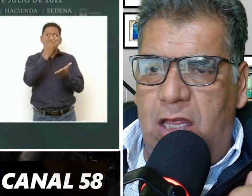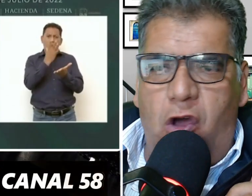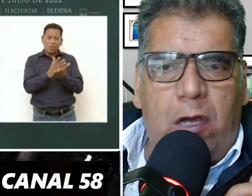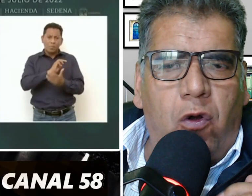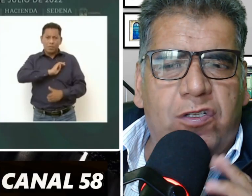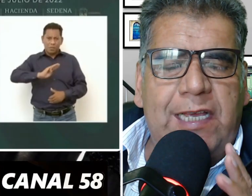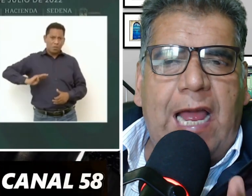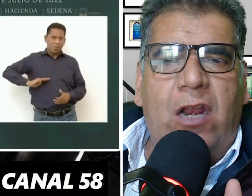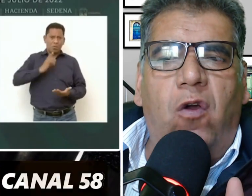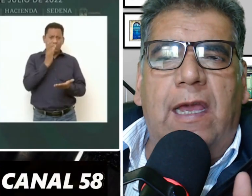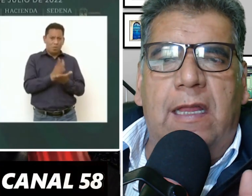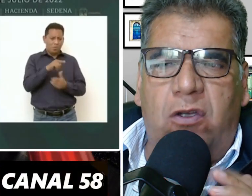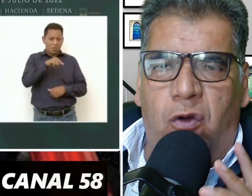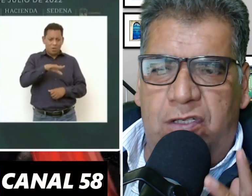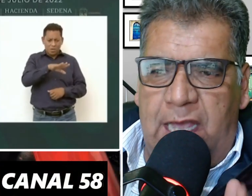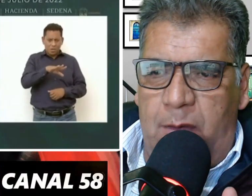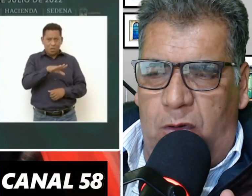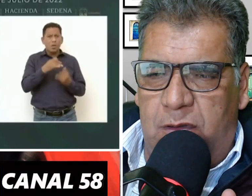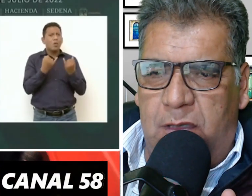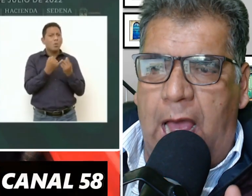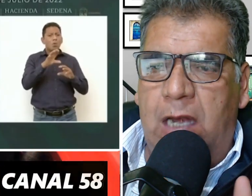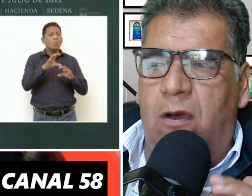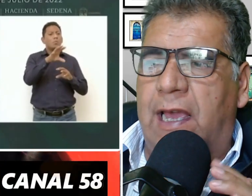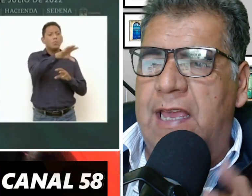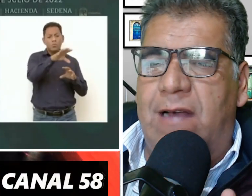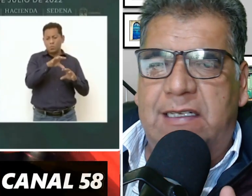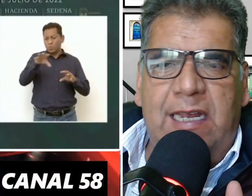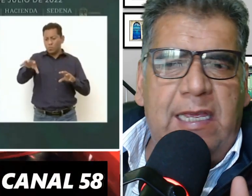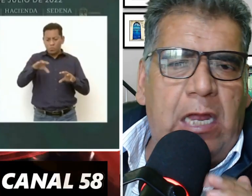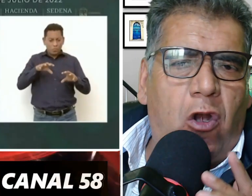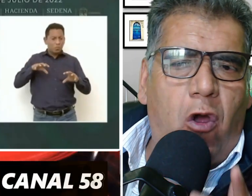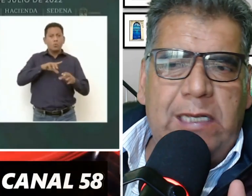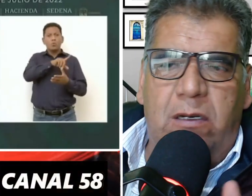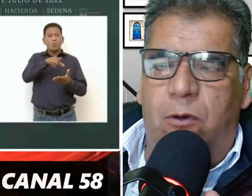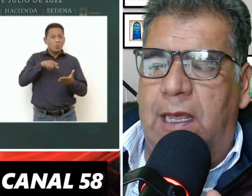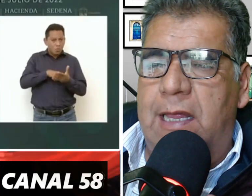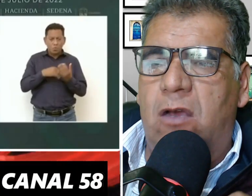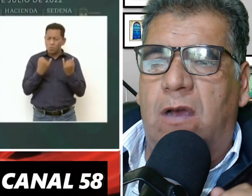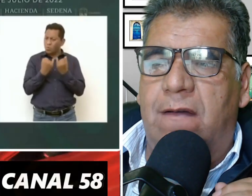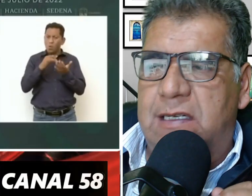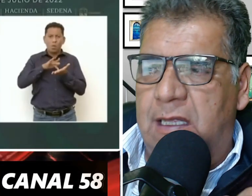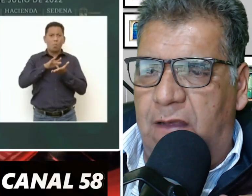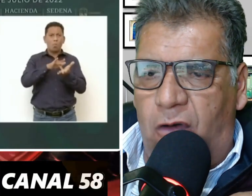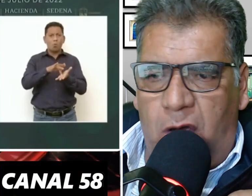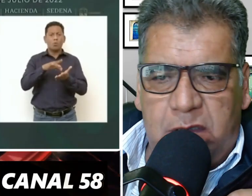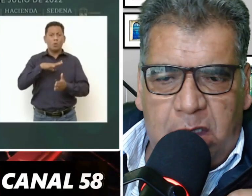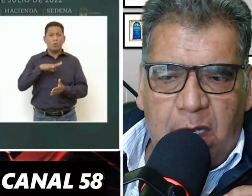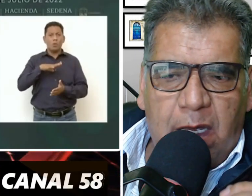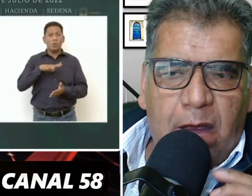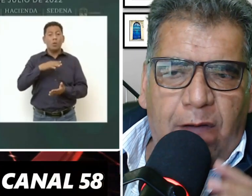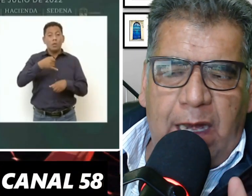ahí dio a conocer algo que desconocíamos, algo que iba a hacer y ya no lo hizo porque dijo que Vicente